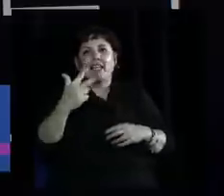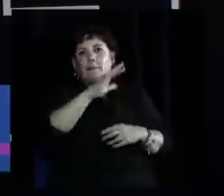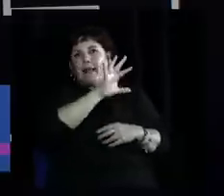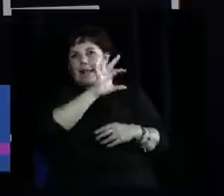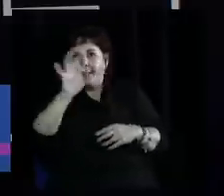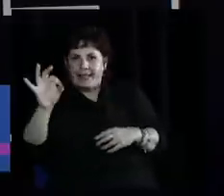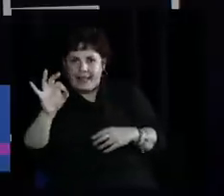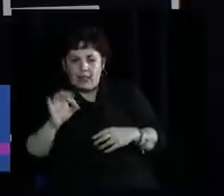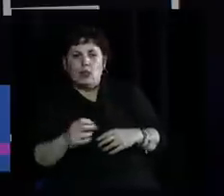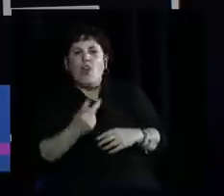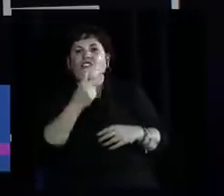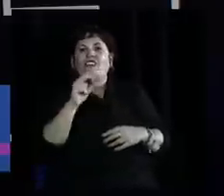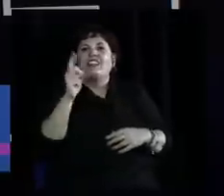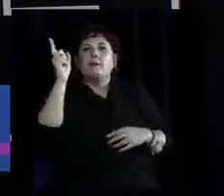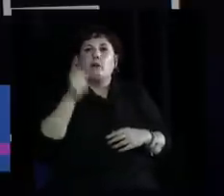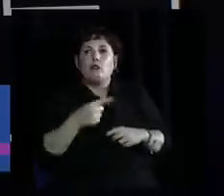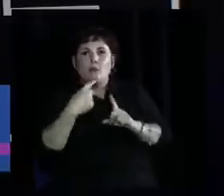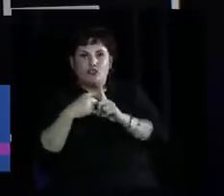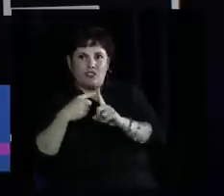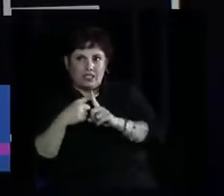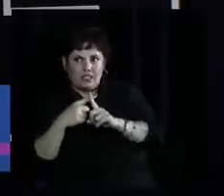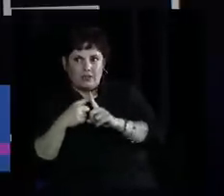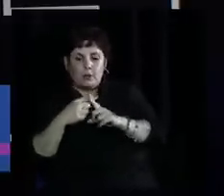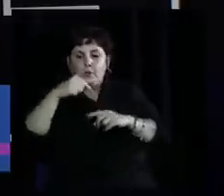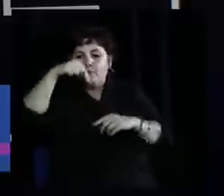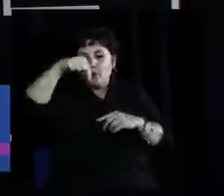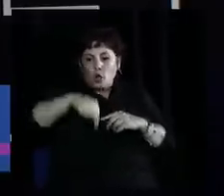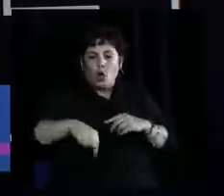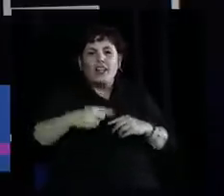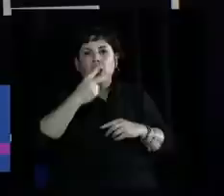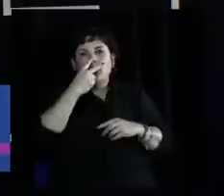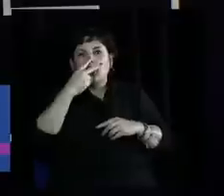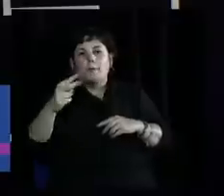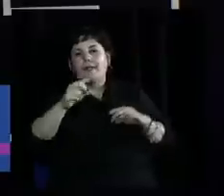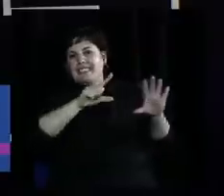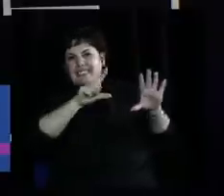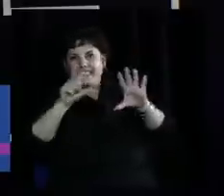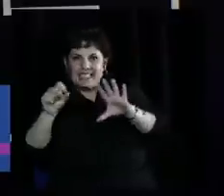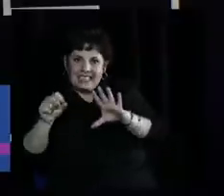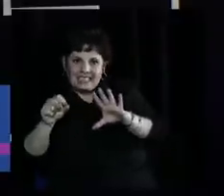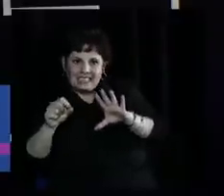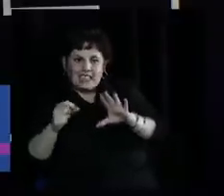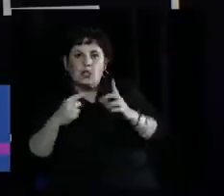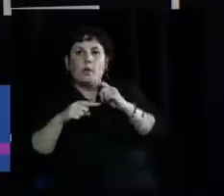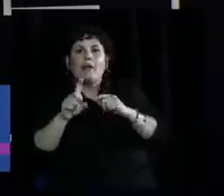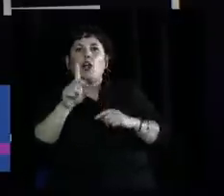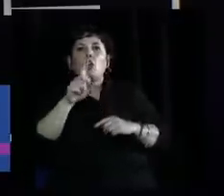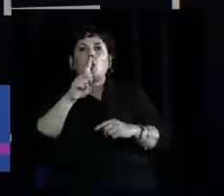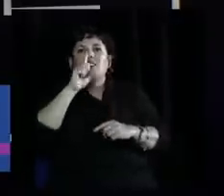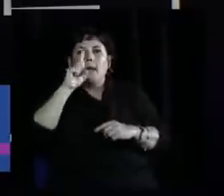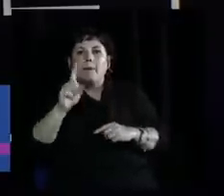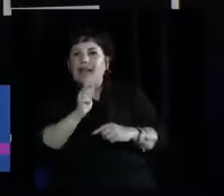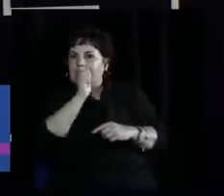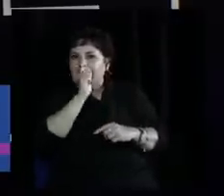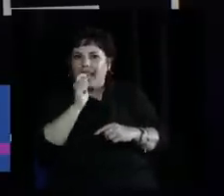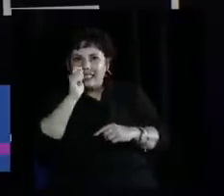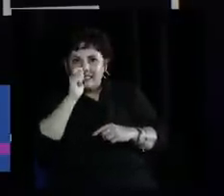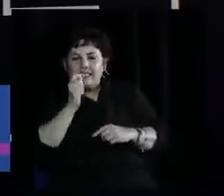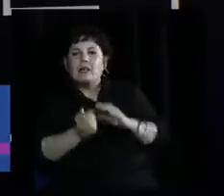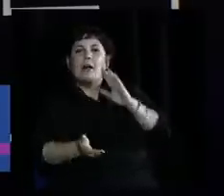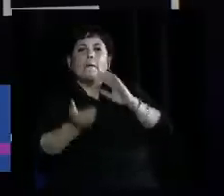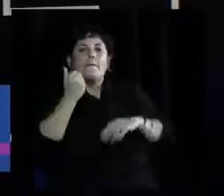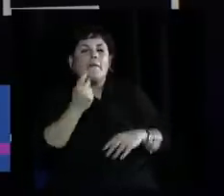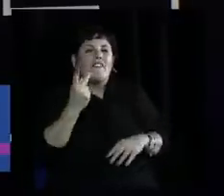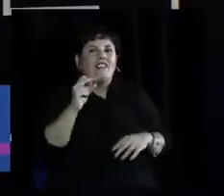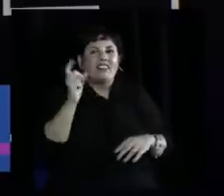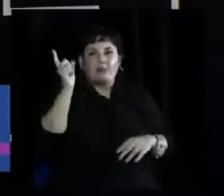con más de 20% de positividad. Y en el día de hoy se registraron 2.700, pero con 12.000 test, o sea, nuevamente más de